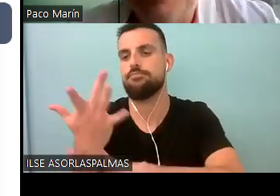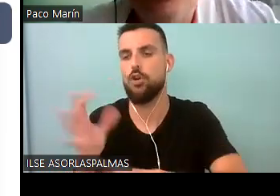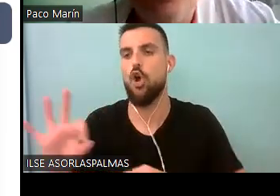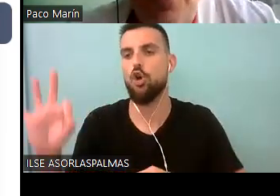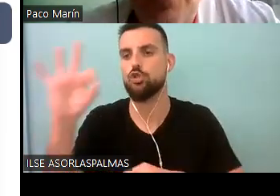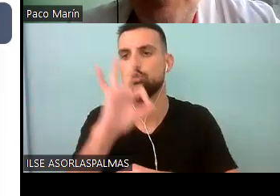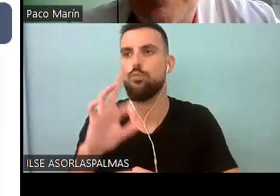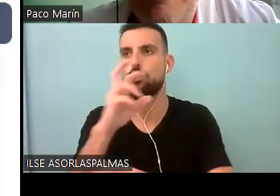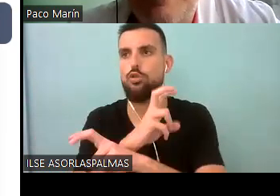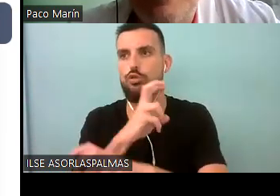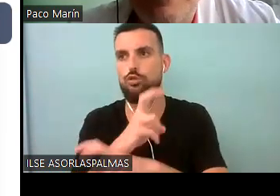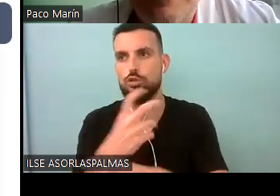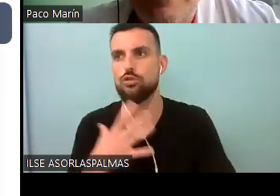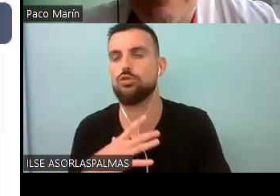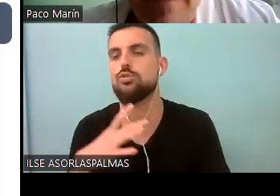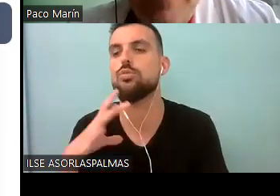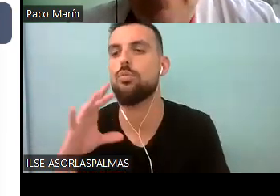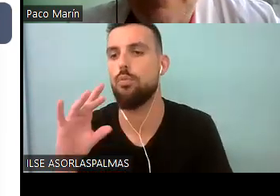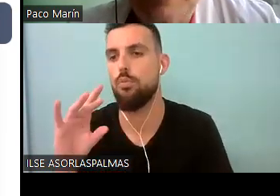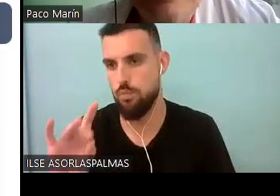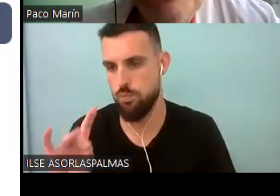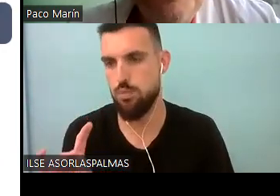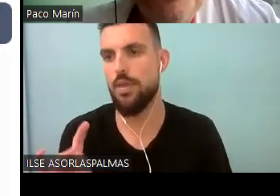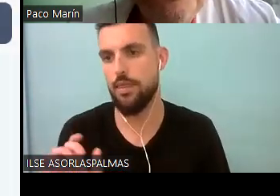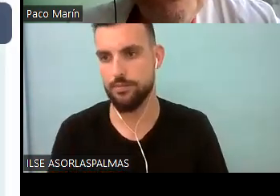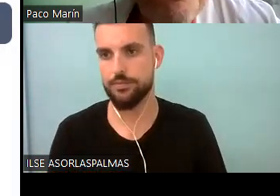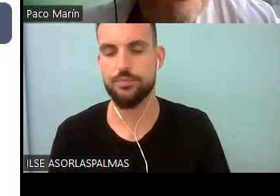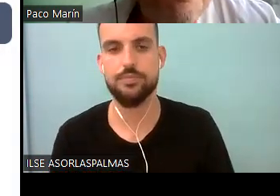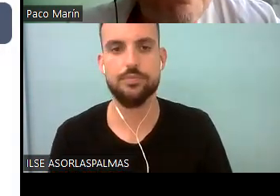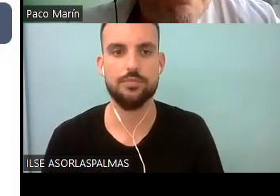una aparición de osteoporosis en edades tardías.